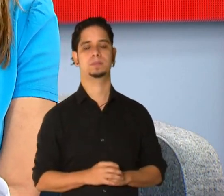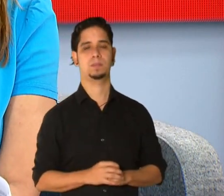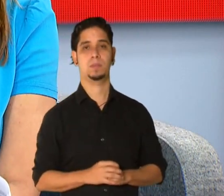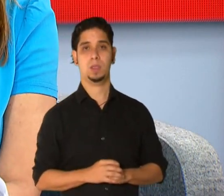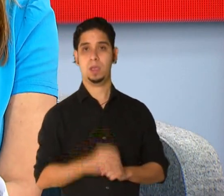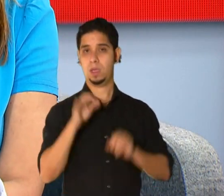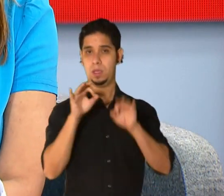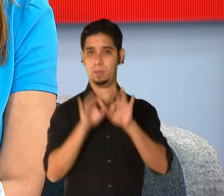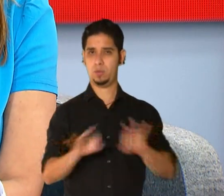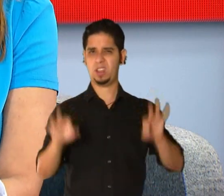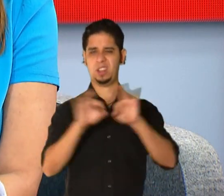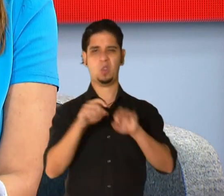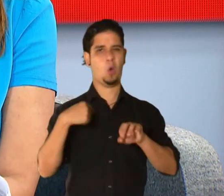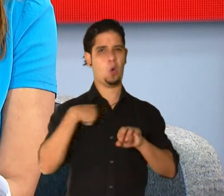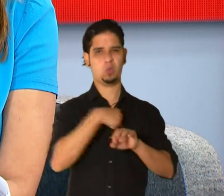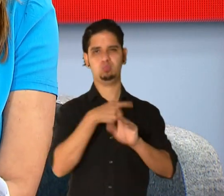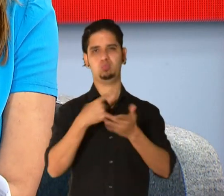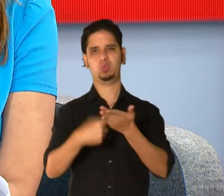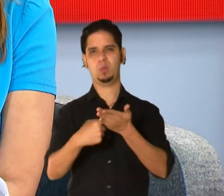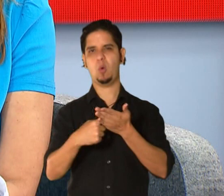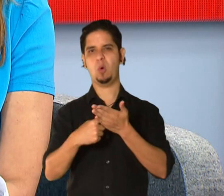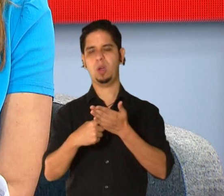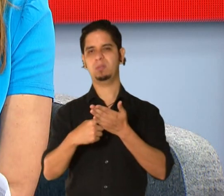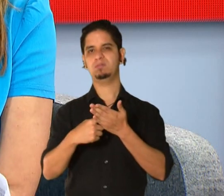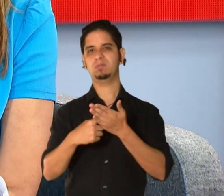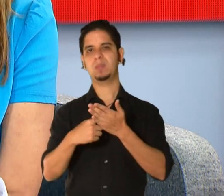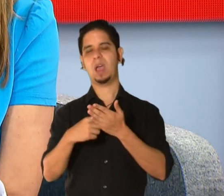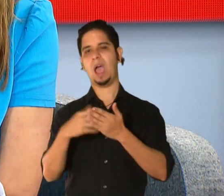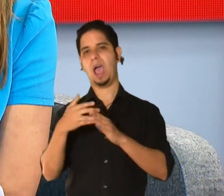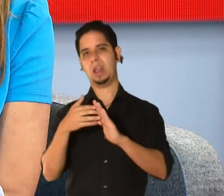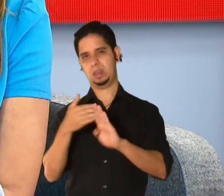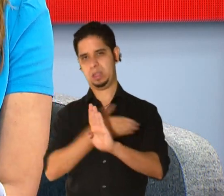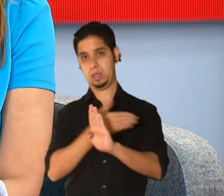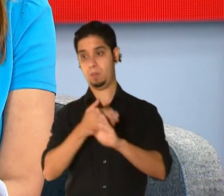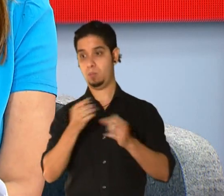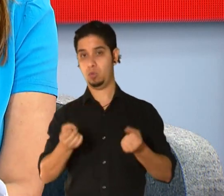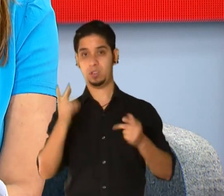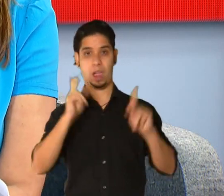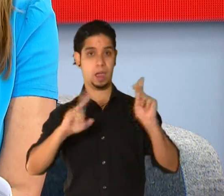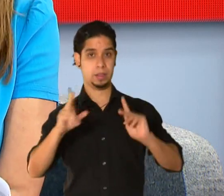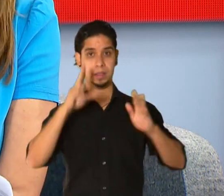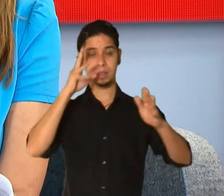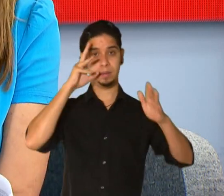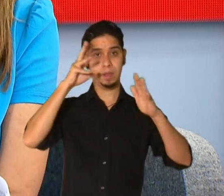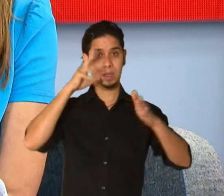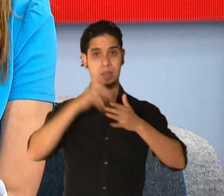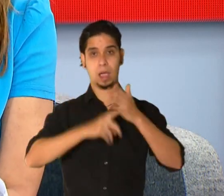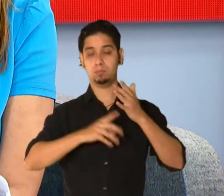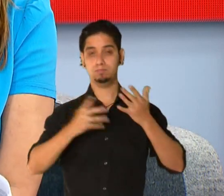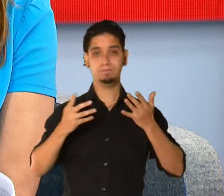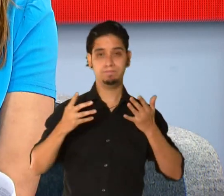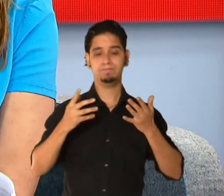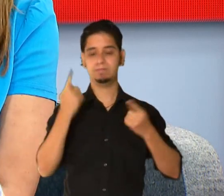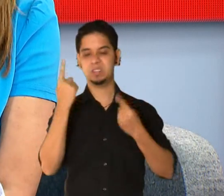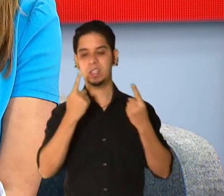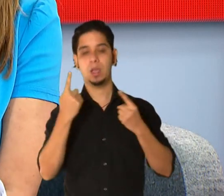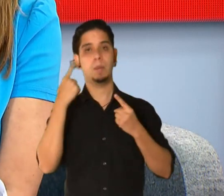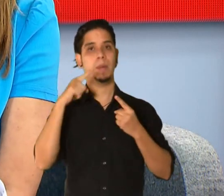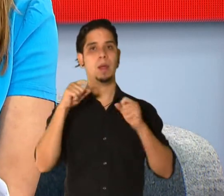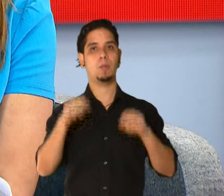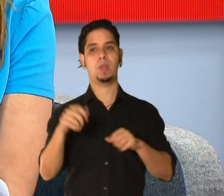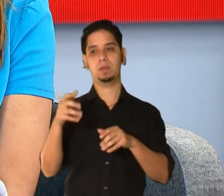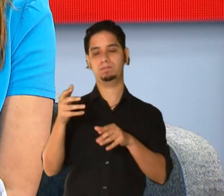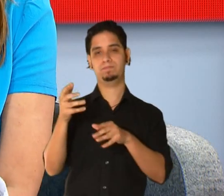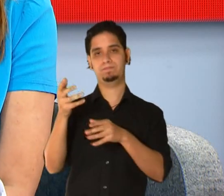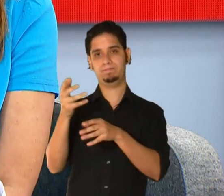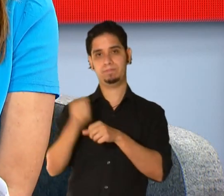de cámara con usted, hay en medio de la pandemia muchas personas creativas que se las han ingeniado para obtener